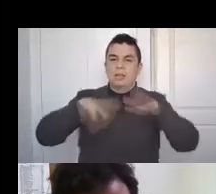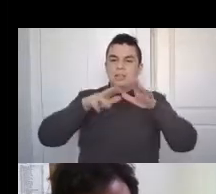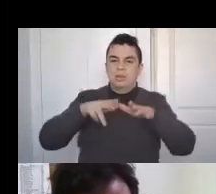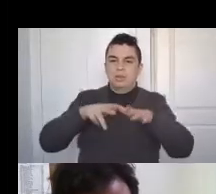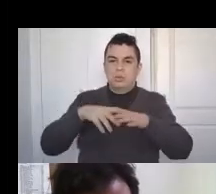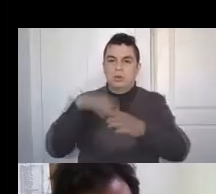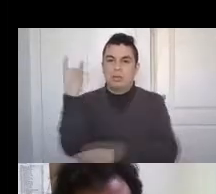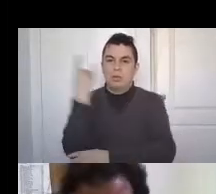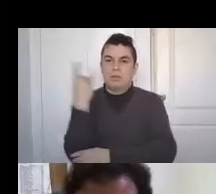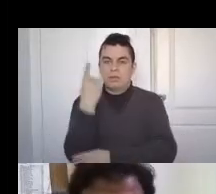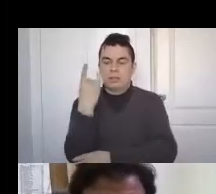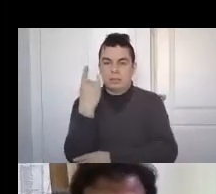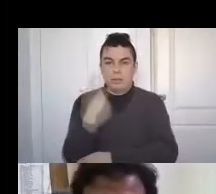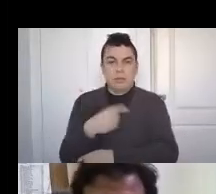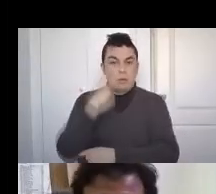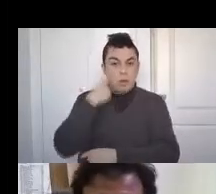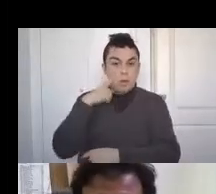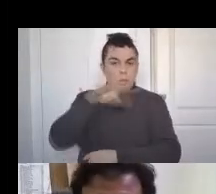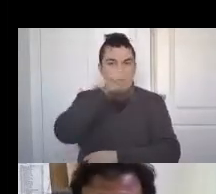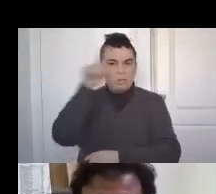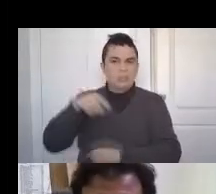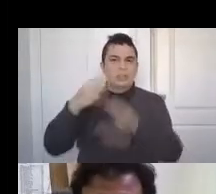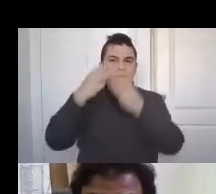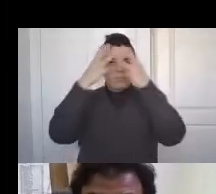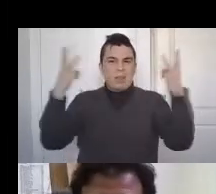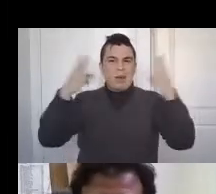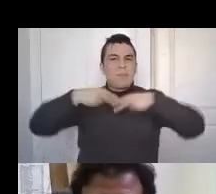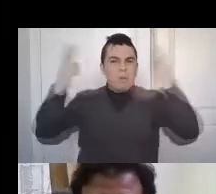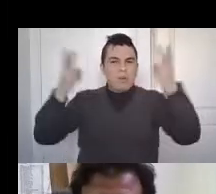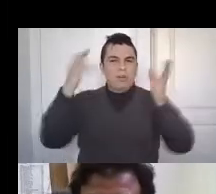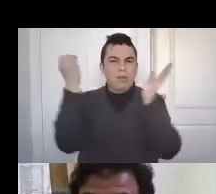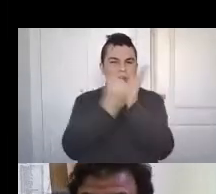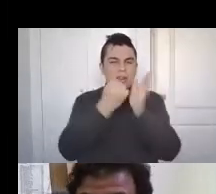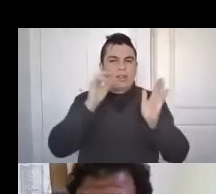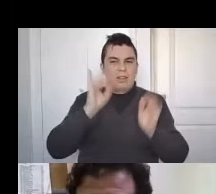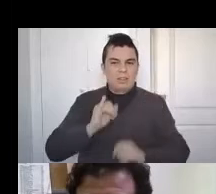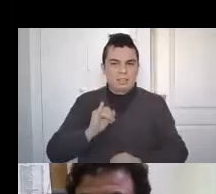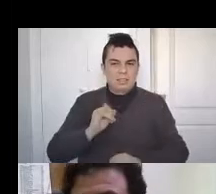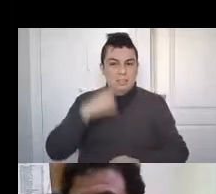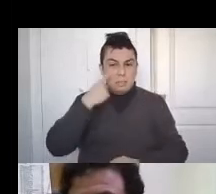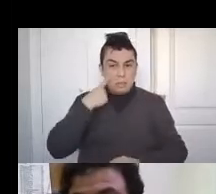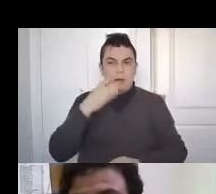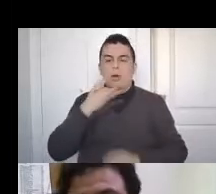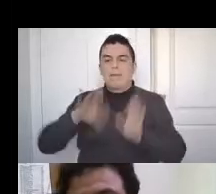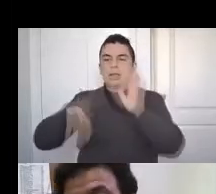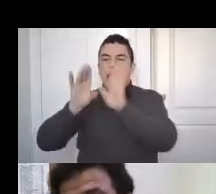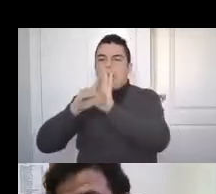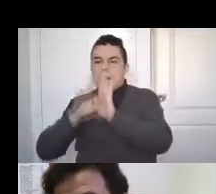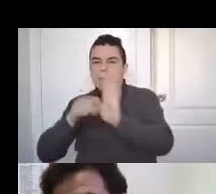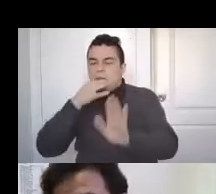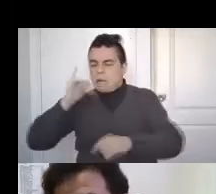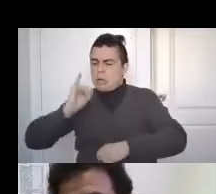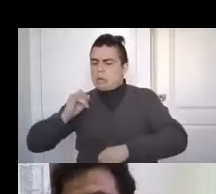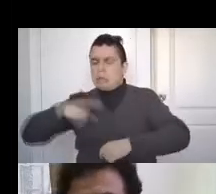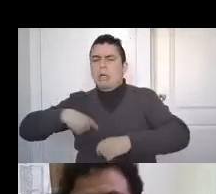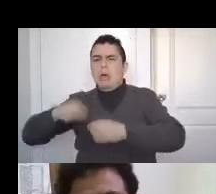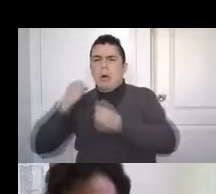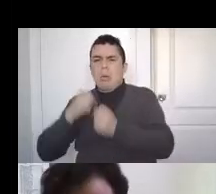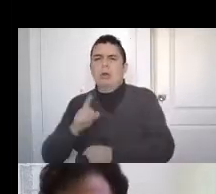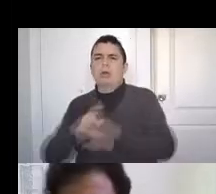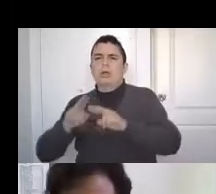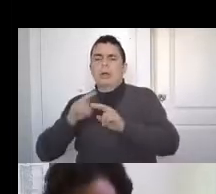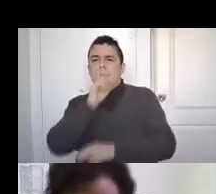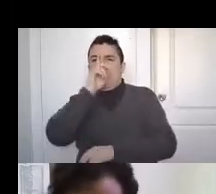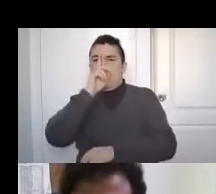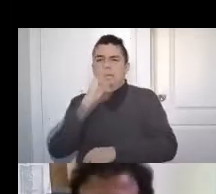y muchas veces no todos están acreditados. Por lo tanto, esta información yo creo que hay que corroborarla antes de que alguien le diga, mira, yo le puedo hacer el PCR.